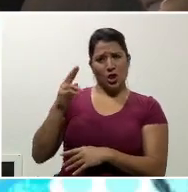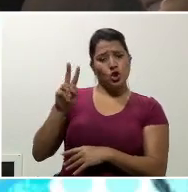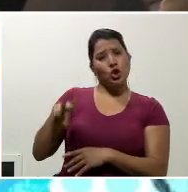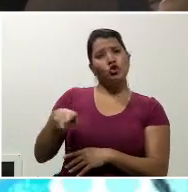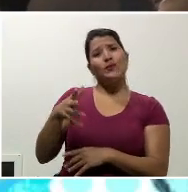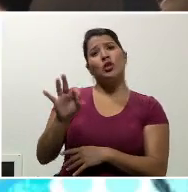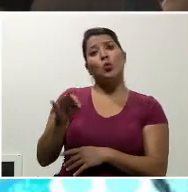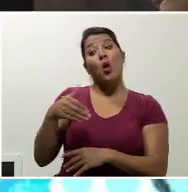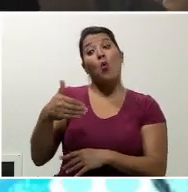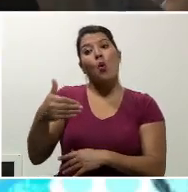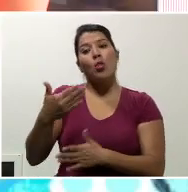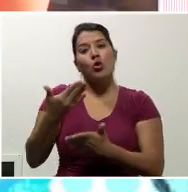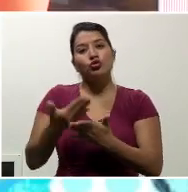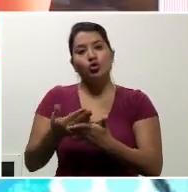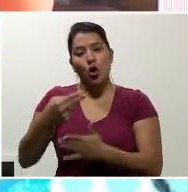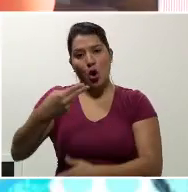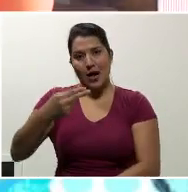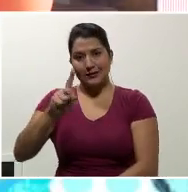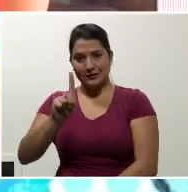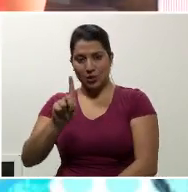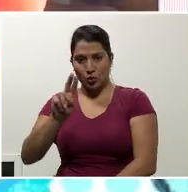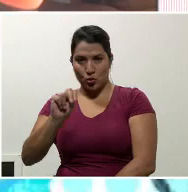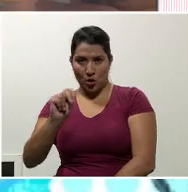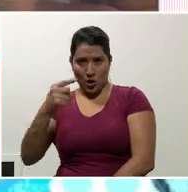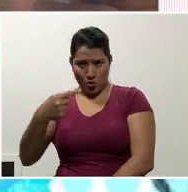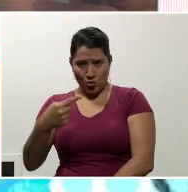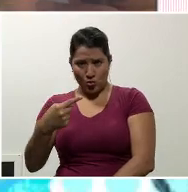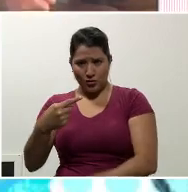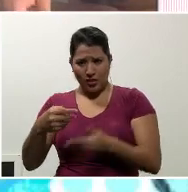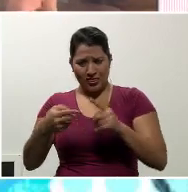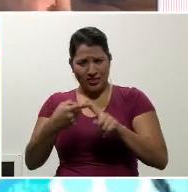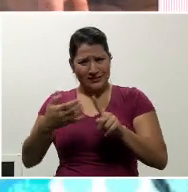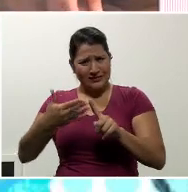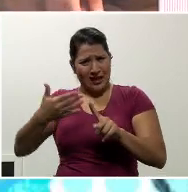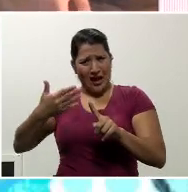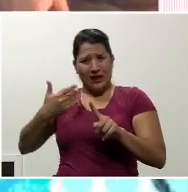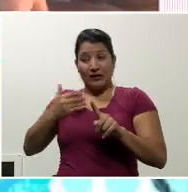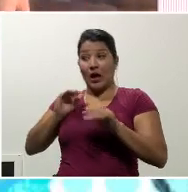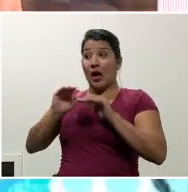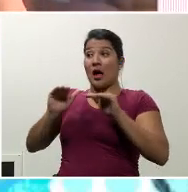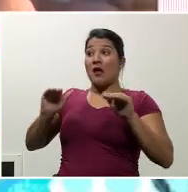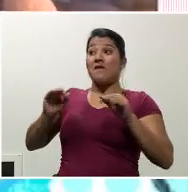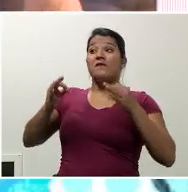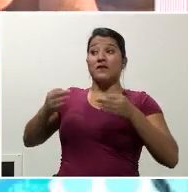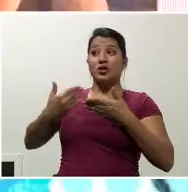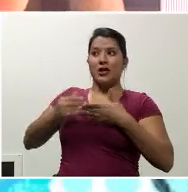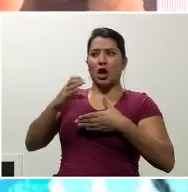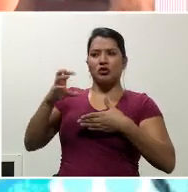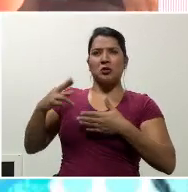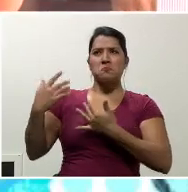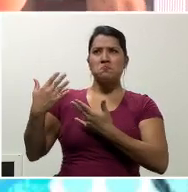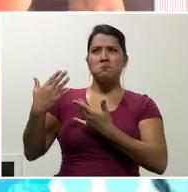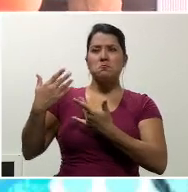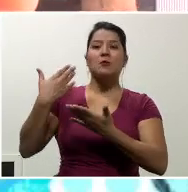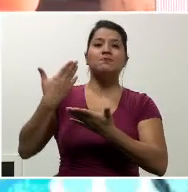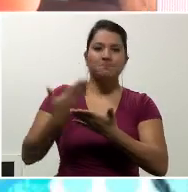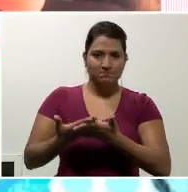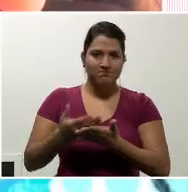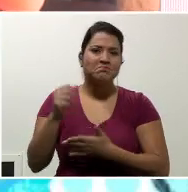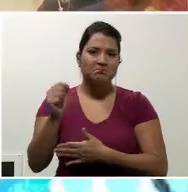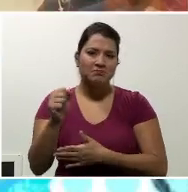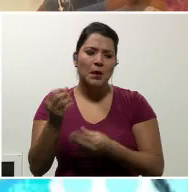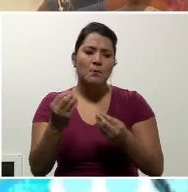de H1N1 iba a afectar a Costa Rica. Llegó la influenza y efectivamente hubo decenas de